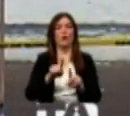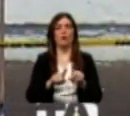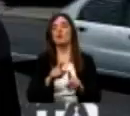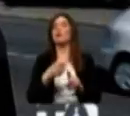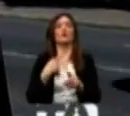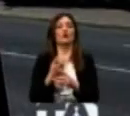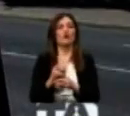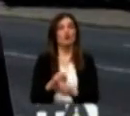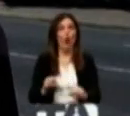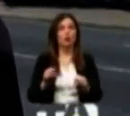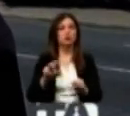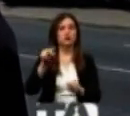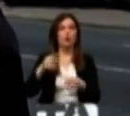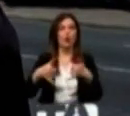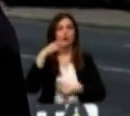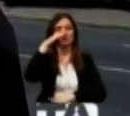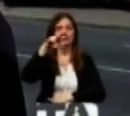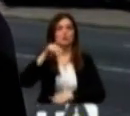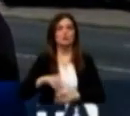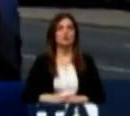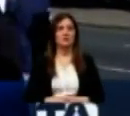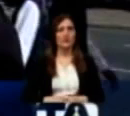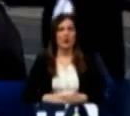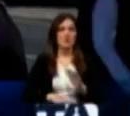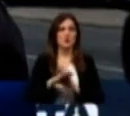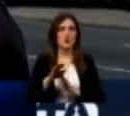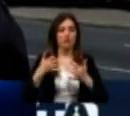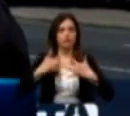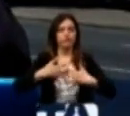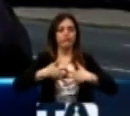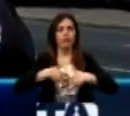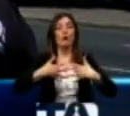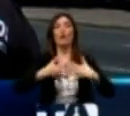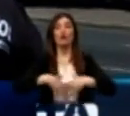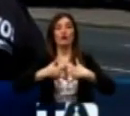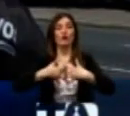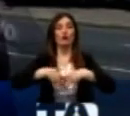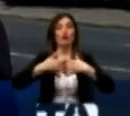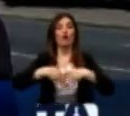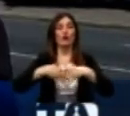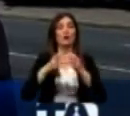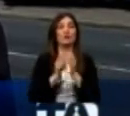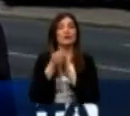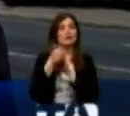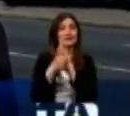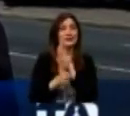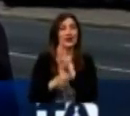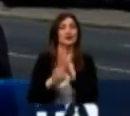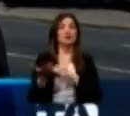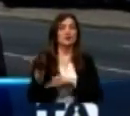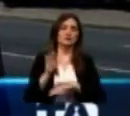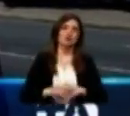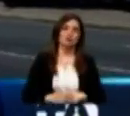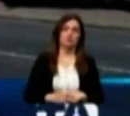de Niños. La mayoría de estos materiales son fabricados con pólvora artesanal y se puede accionar